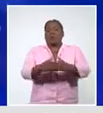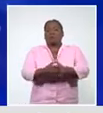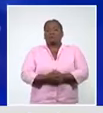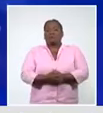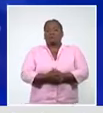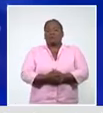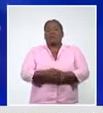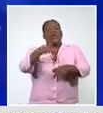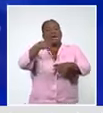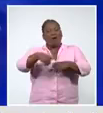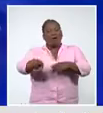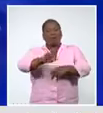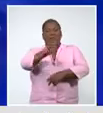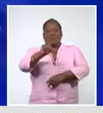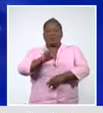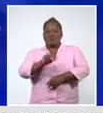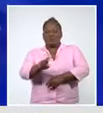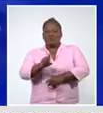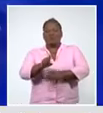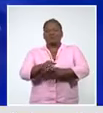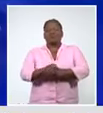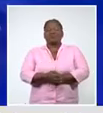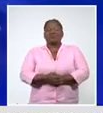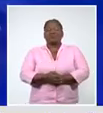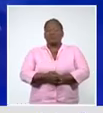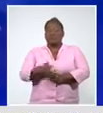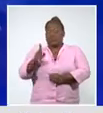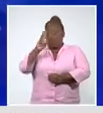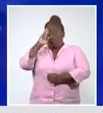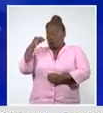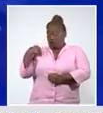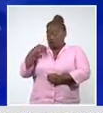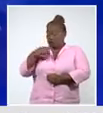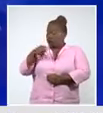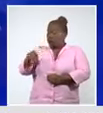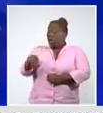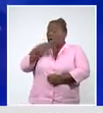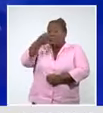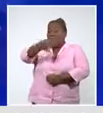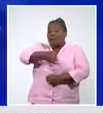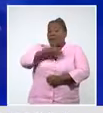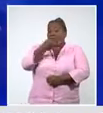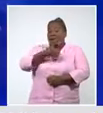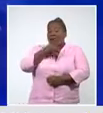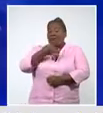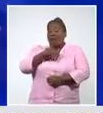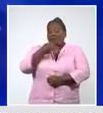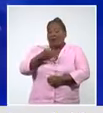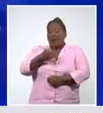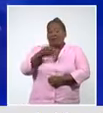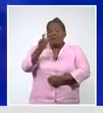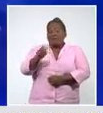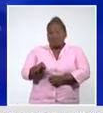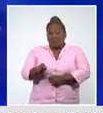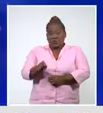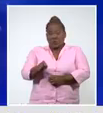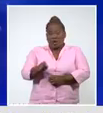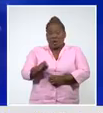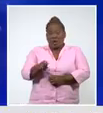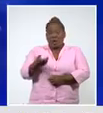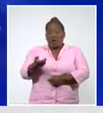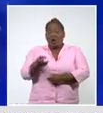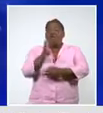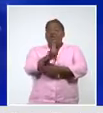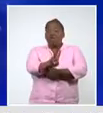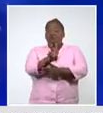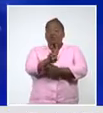de las preocupaciones, usted decía en uno de sus comentarios hace unos días que los voluntarios que habían sido sometidos a la